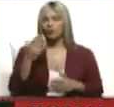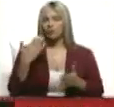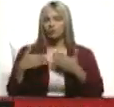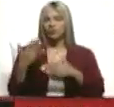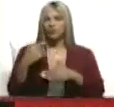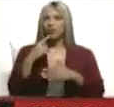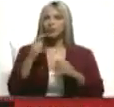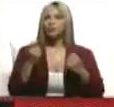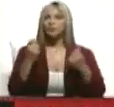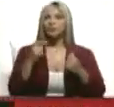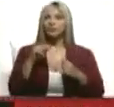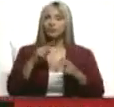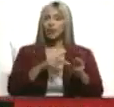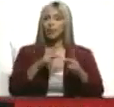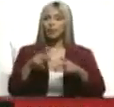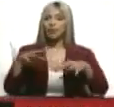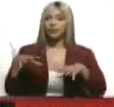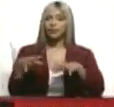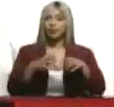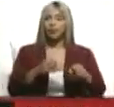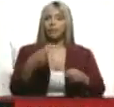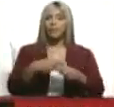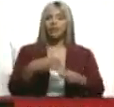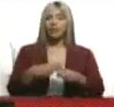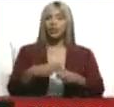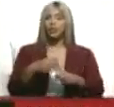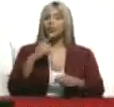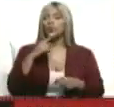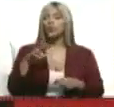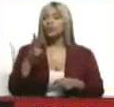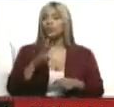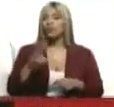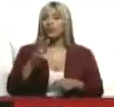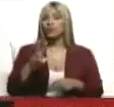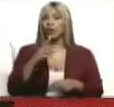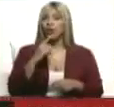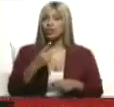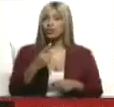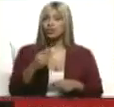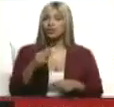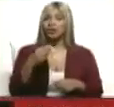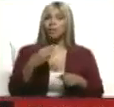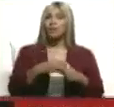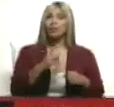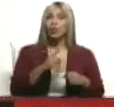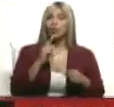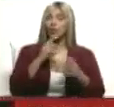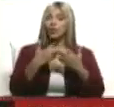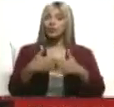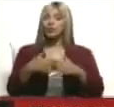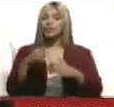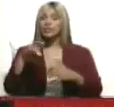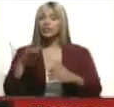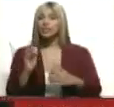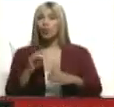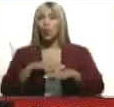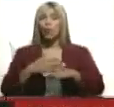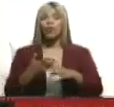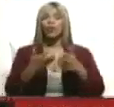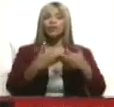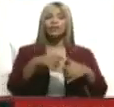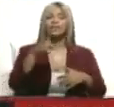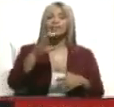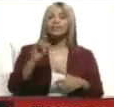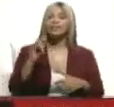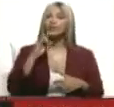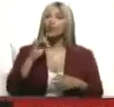que anda, de que su plan era quedarse con el petróleo de Venezuela, no era con el petróleo de la faja petrolífera, era con Citgo. Porque Citgo es